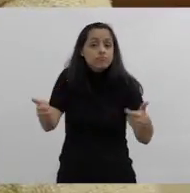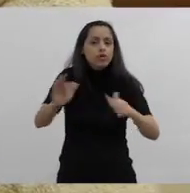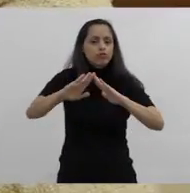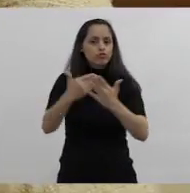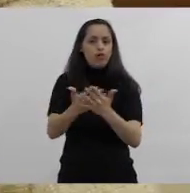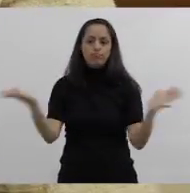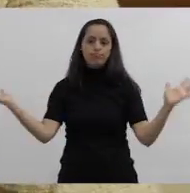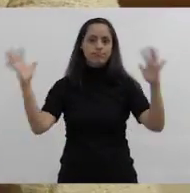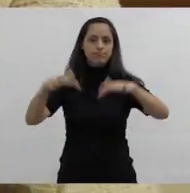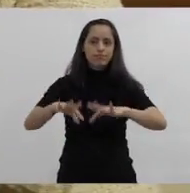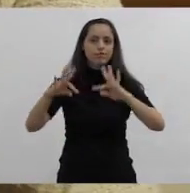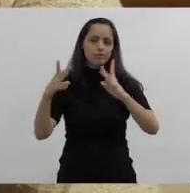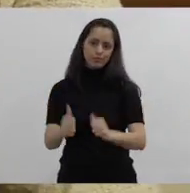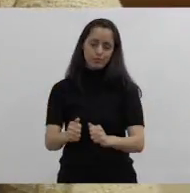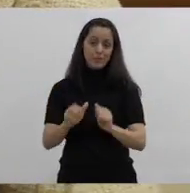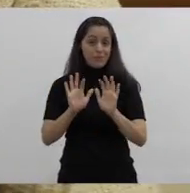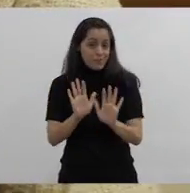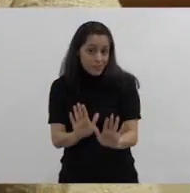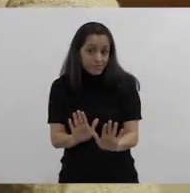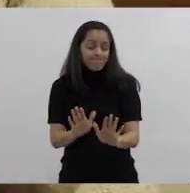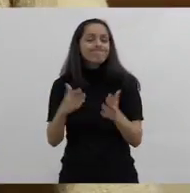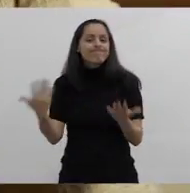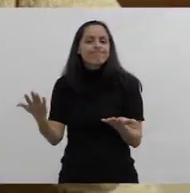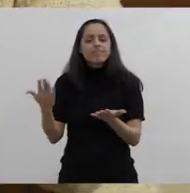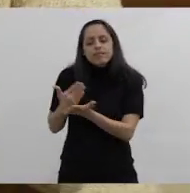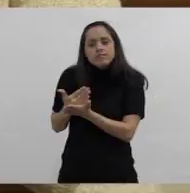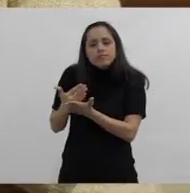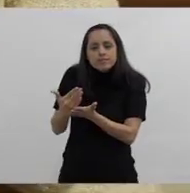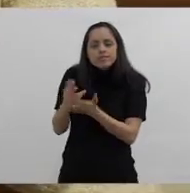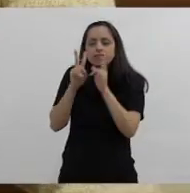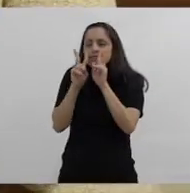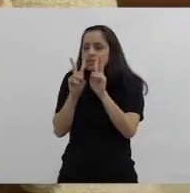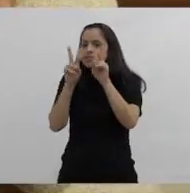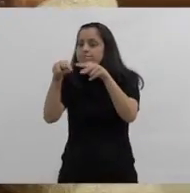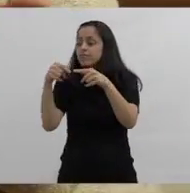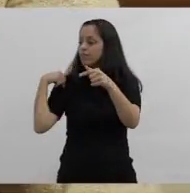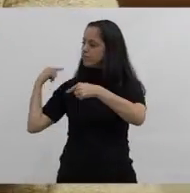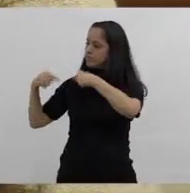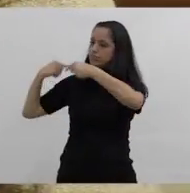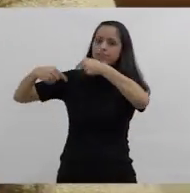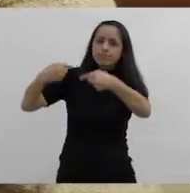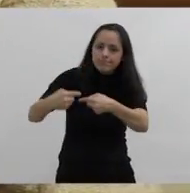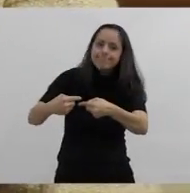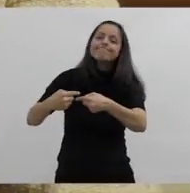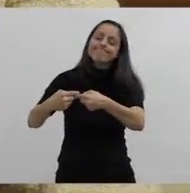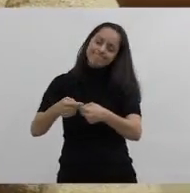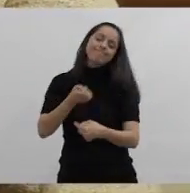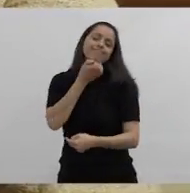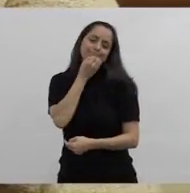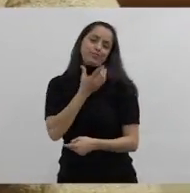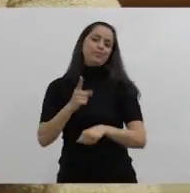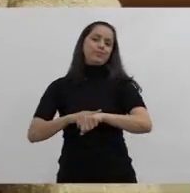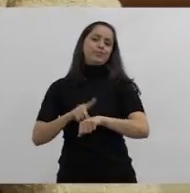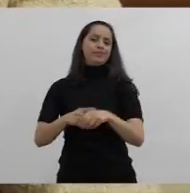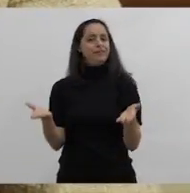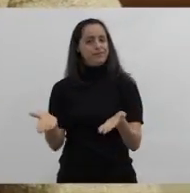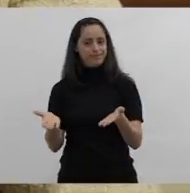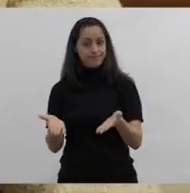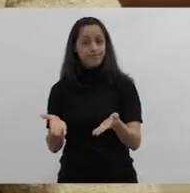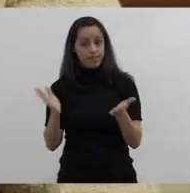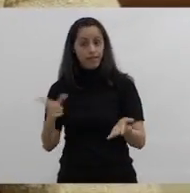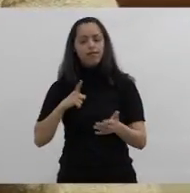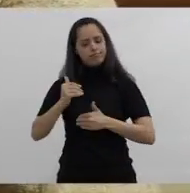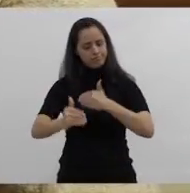inclusiva y de una escuela para todos y para todas. Entonces, haciendo una mirada retrospectiva, yo tendría que decir que estamos en un muy